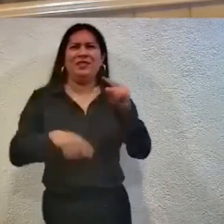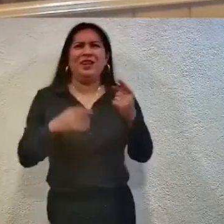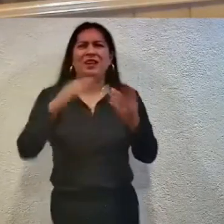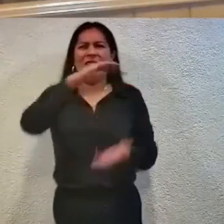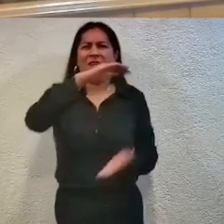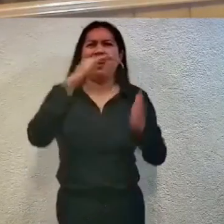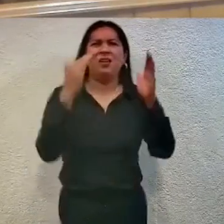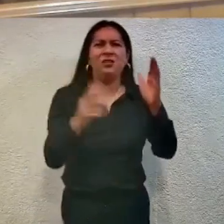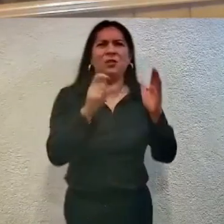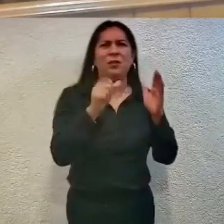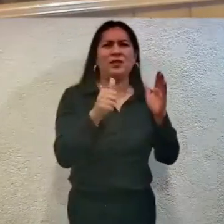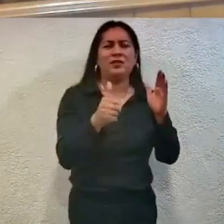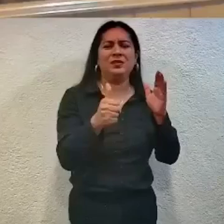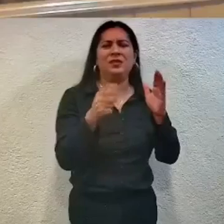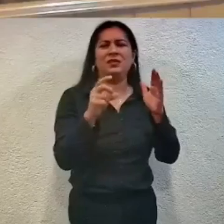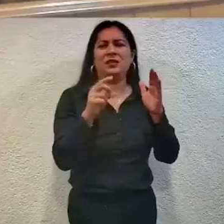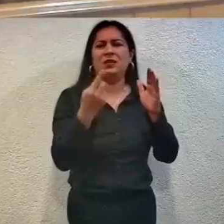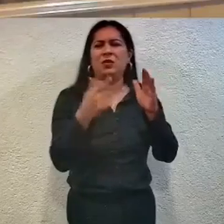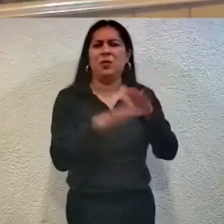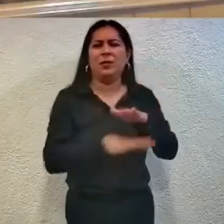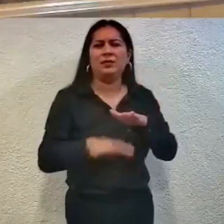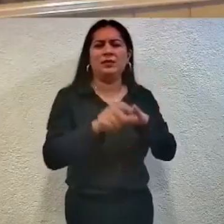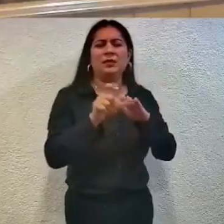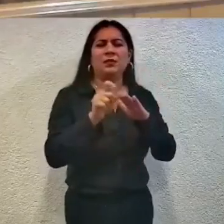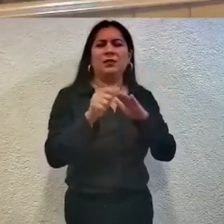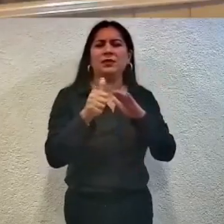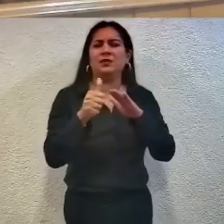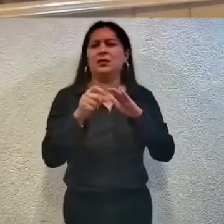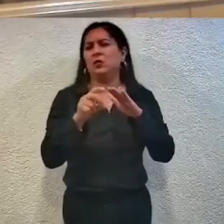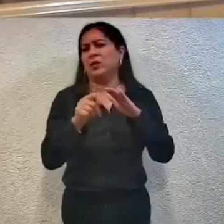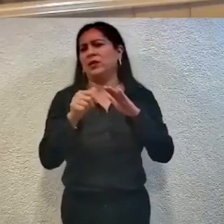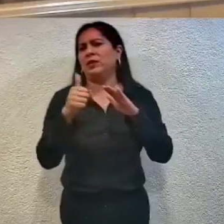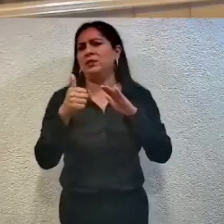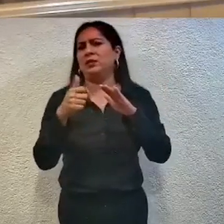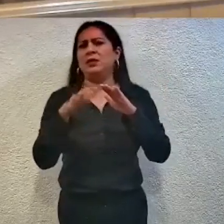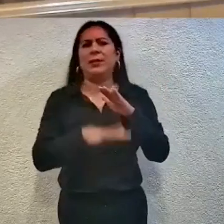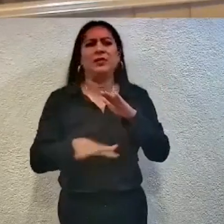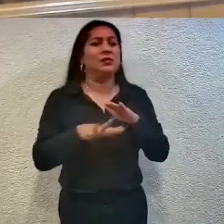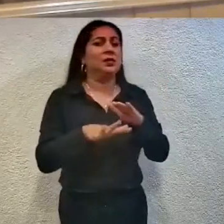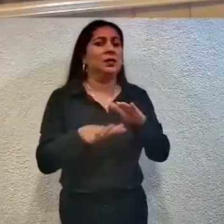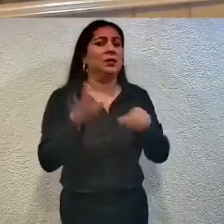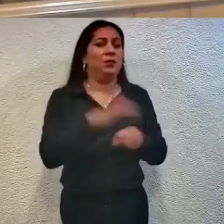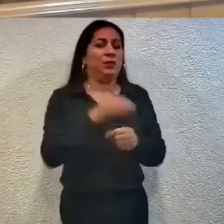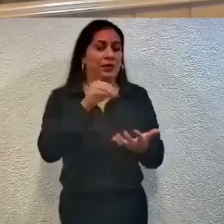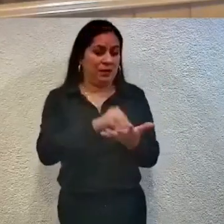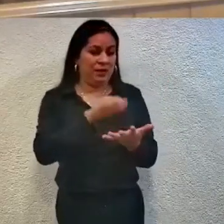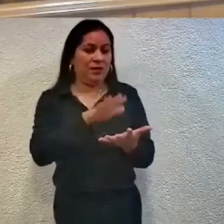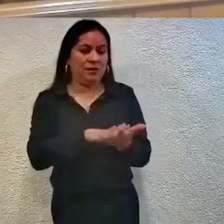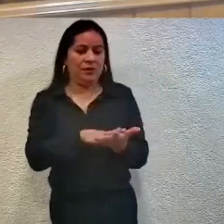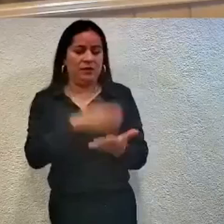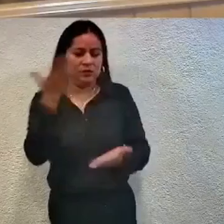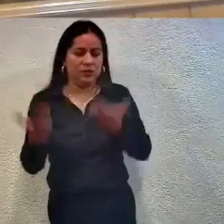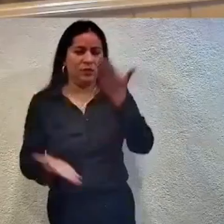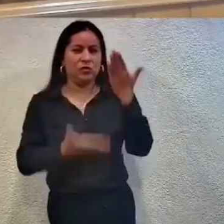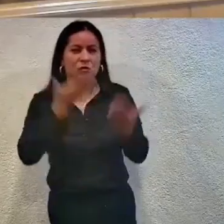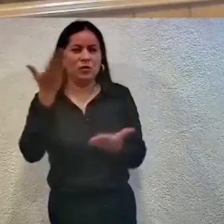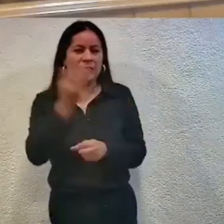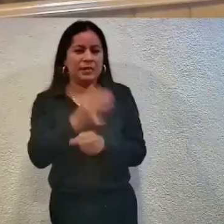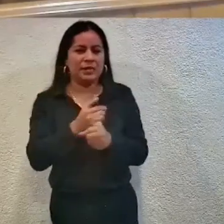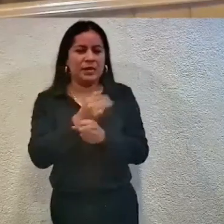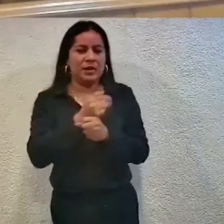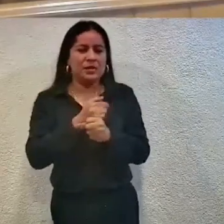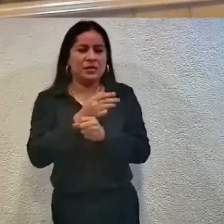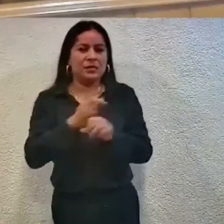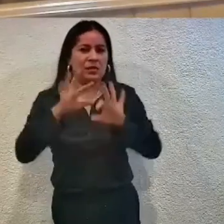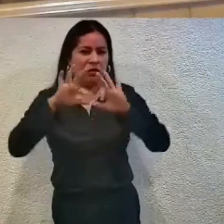de nulidad en relación a las casillas 2631 básica y 2646 básica, ya que de acreditarse